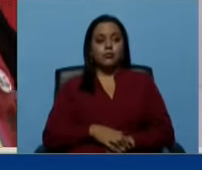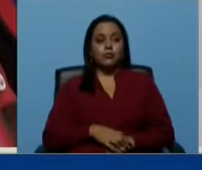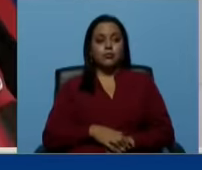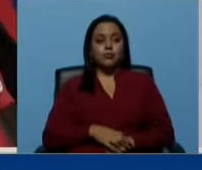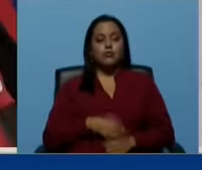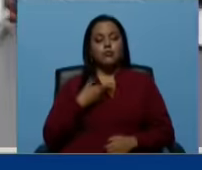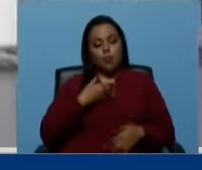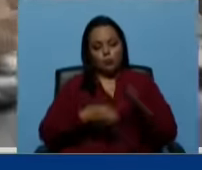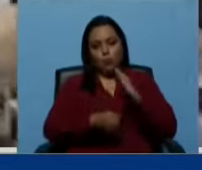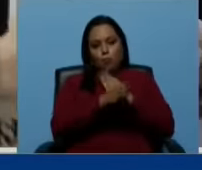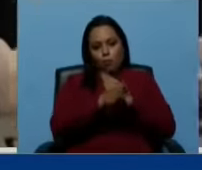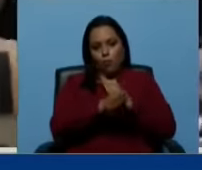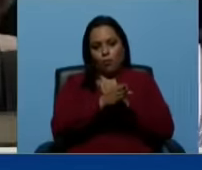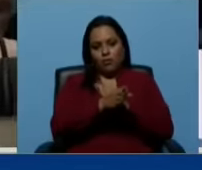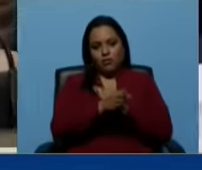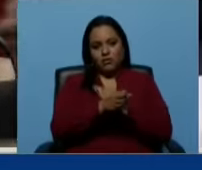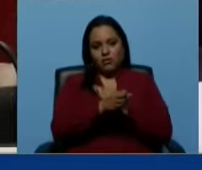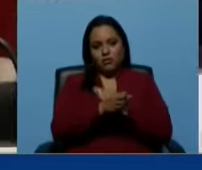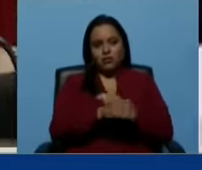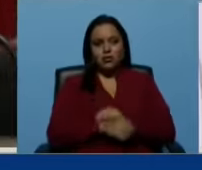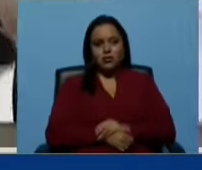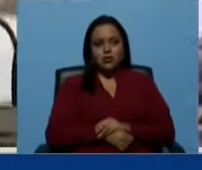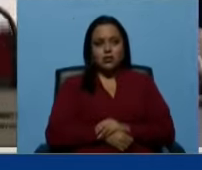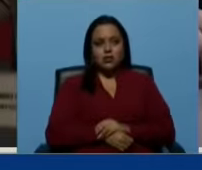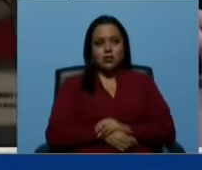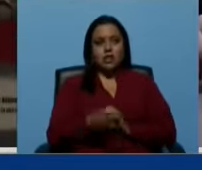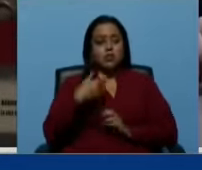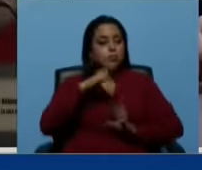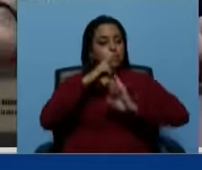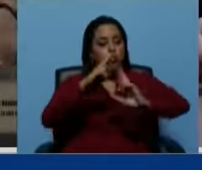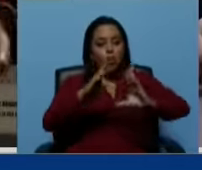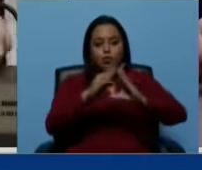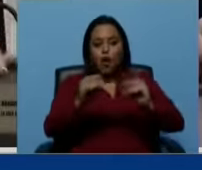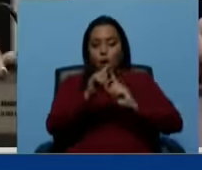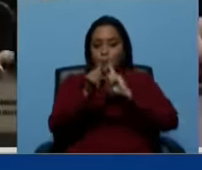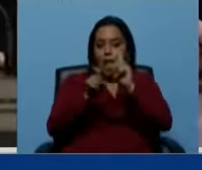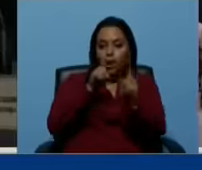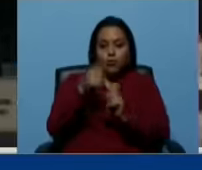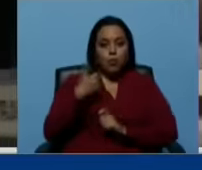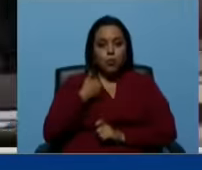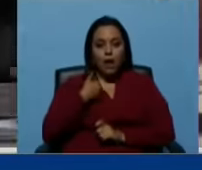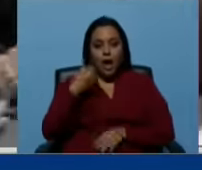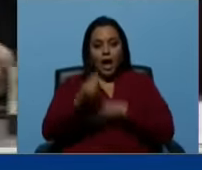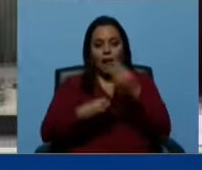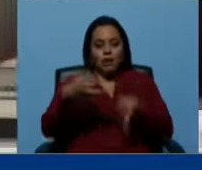voy a ir. Y voy a contestar todas las preguntas que me haga el tribunal.